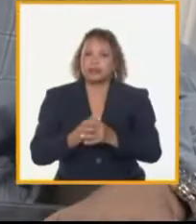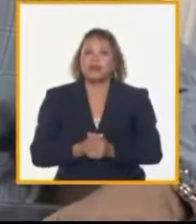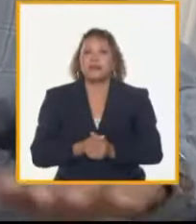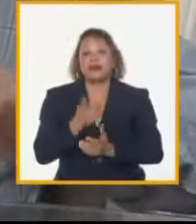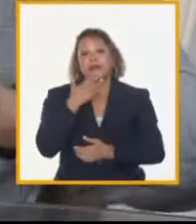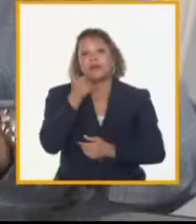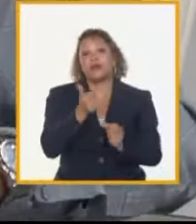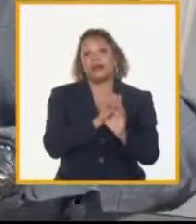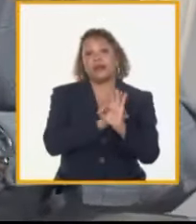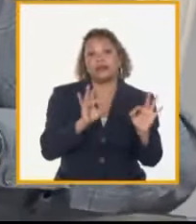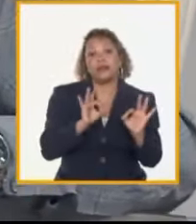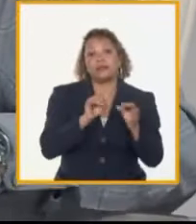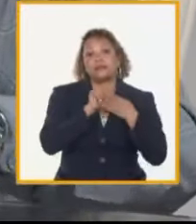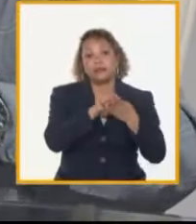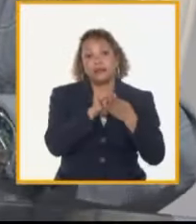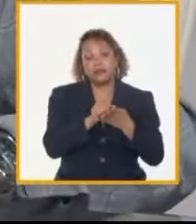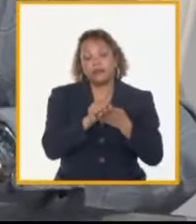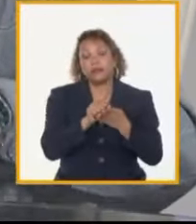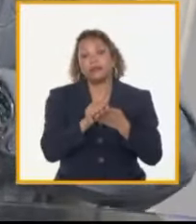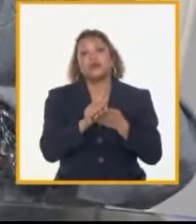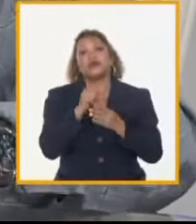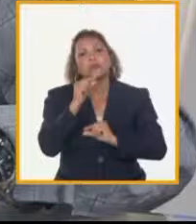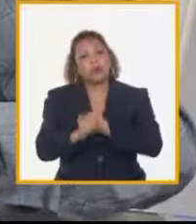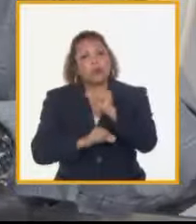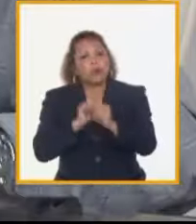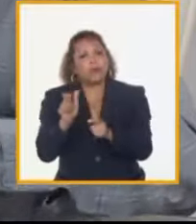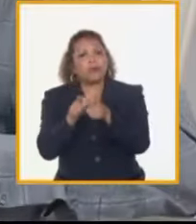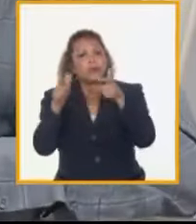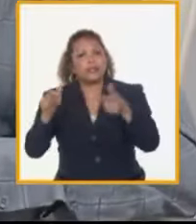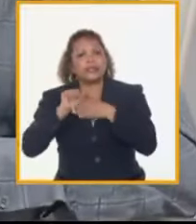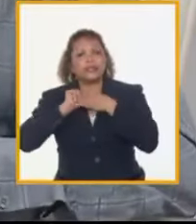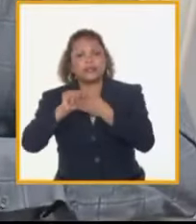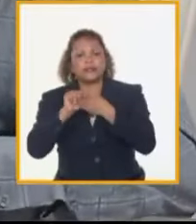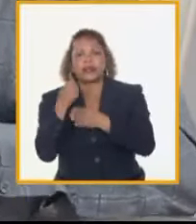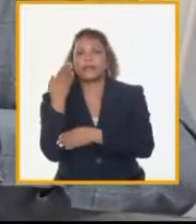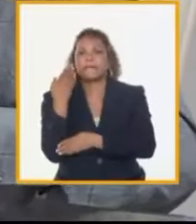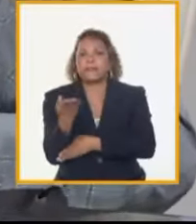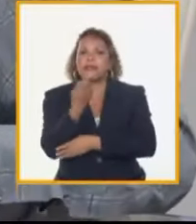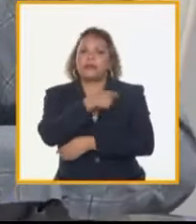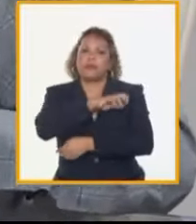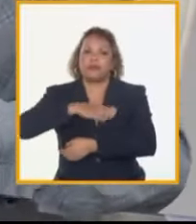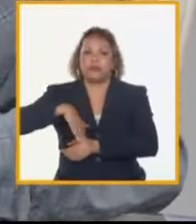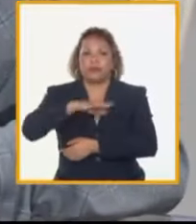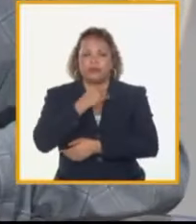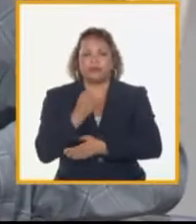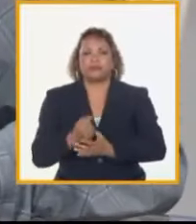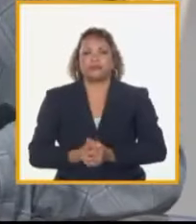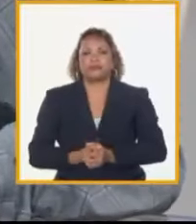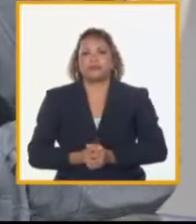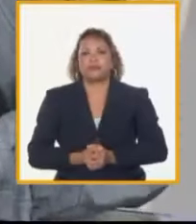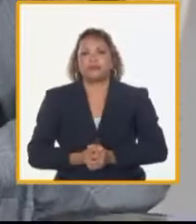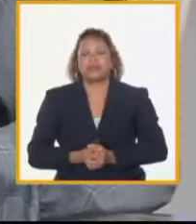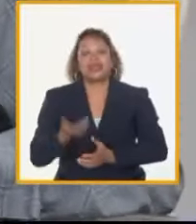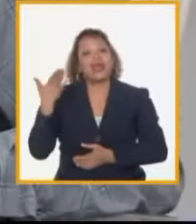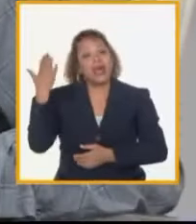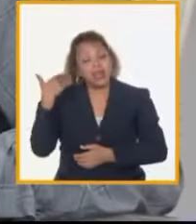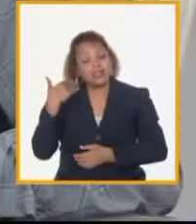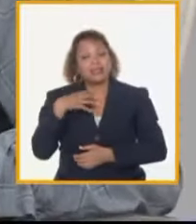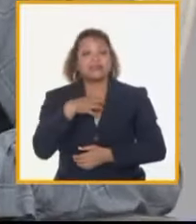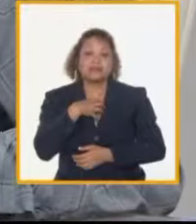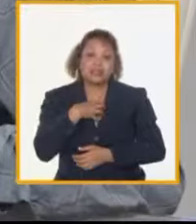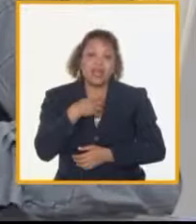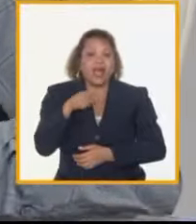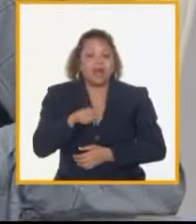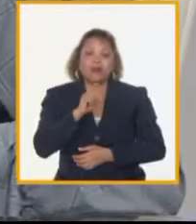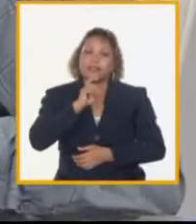del servicio y para poder ir incrementando los servicios que demanda la población. Servicios que en un momento tuvieron y que ahora no los